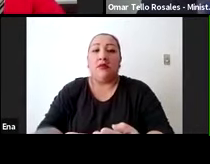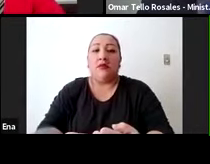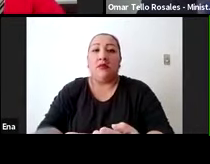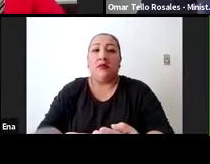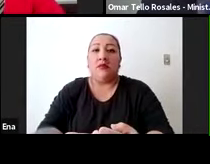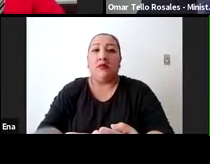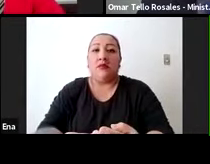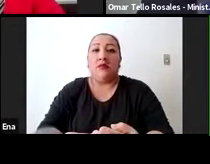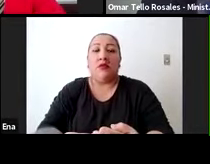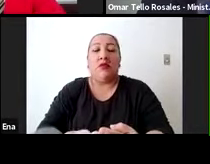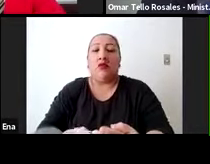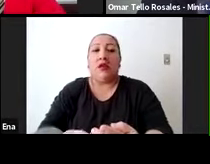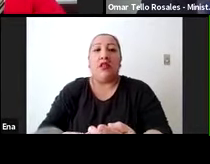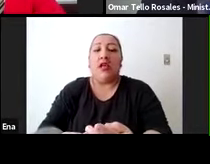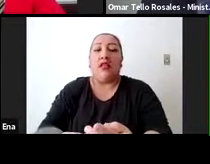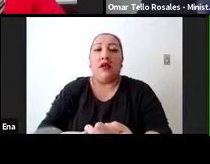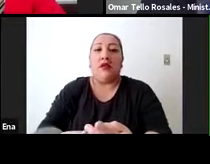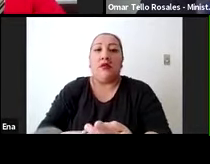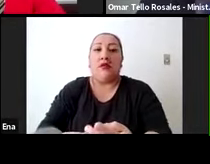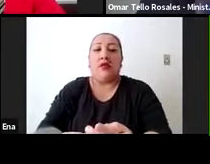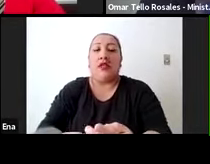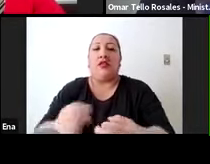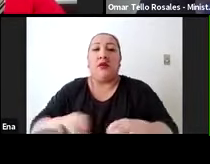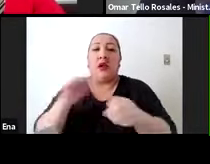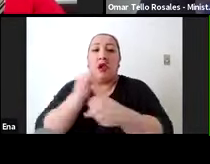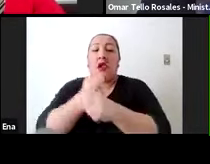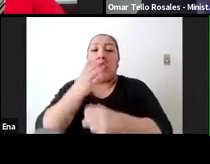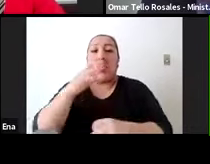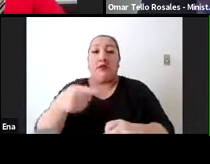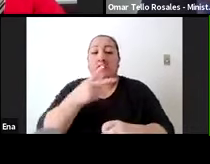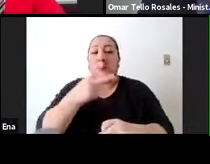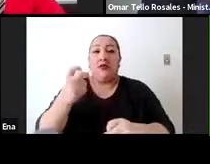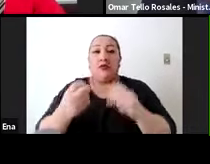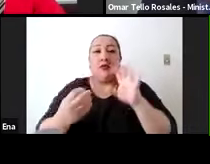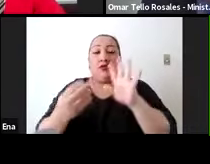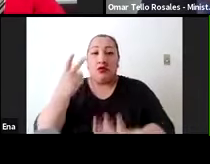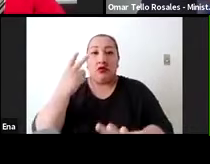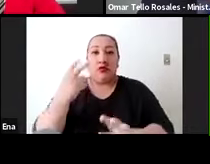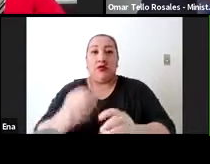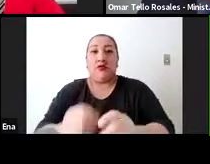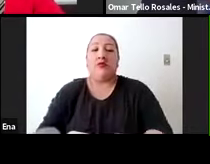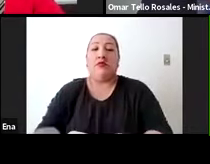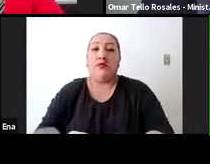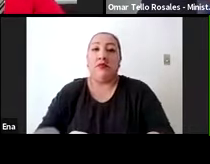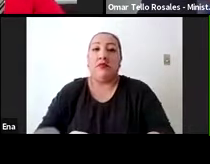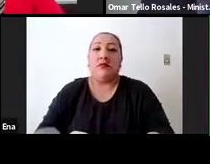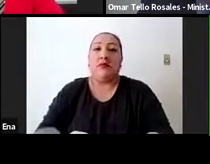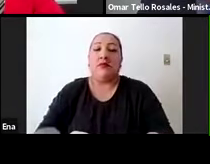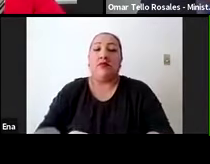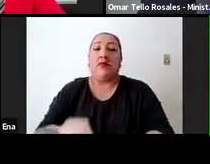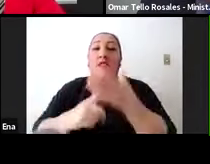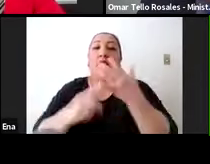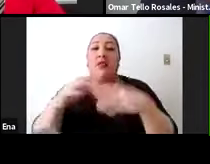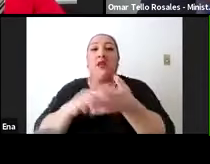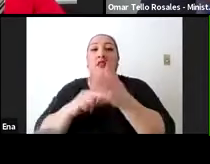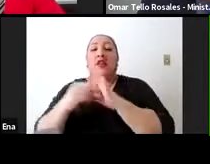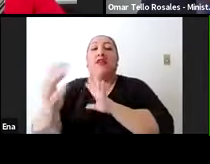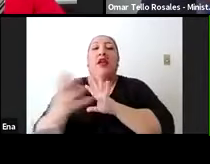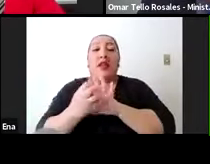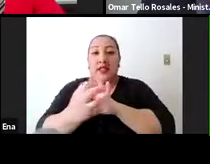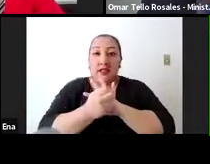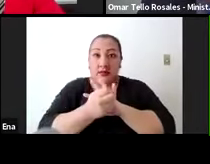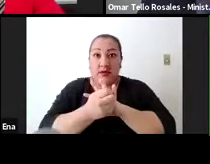Son 4.212 funcionarios y servidores públicos los que habrían recibido indebidamente las canastas